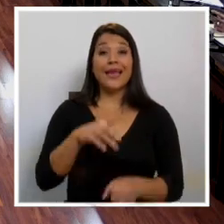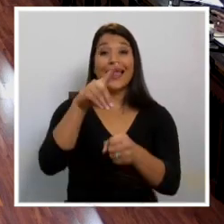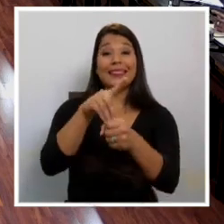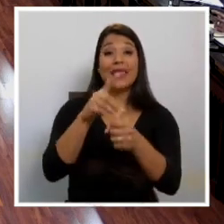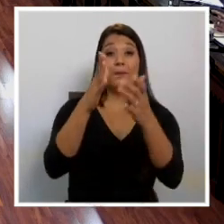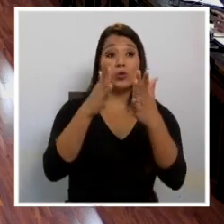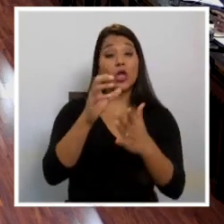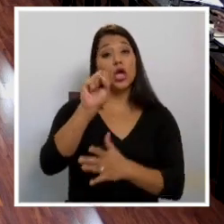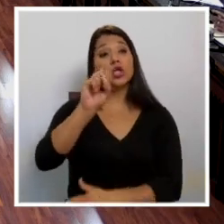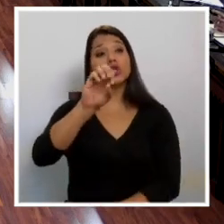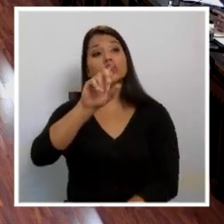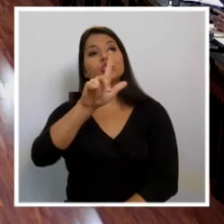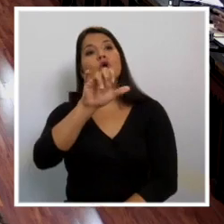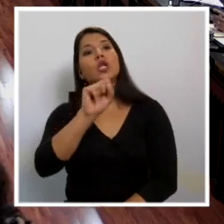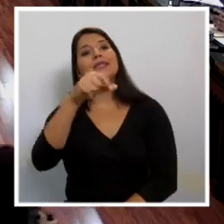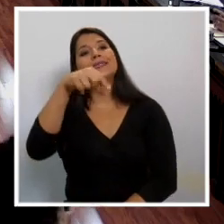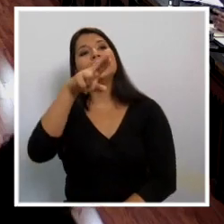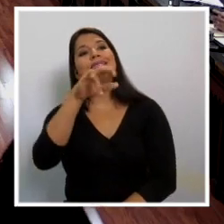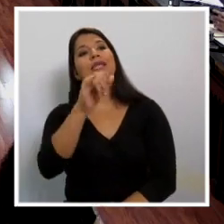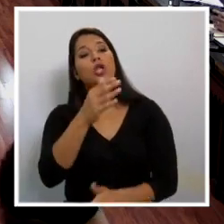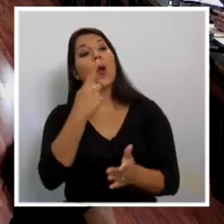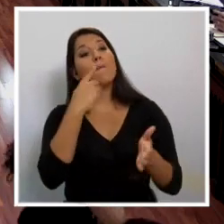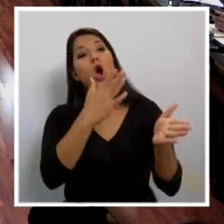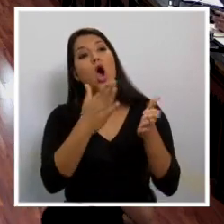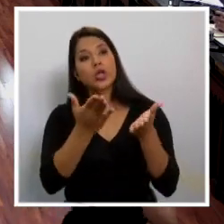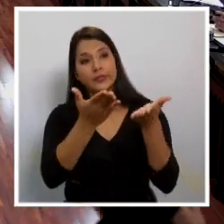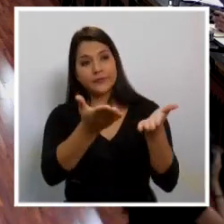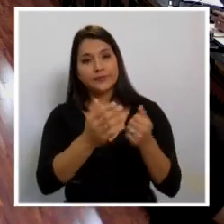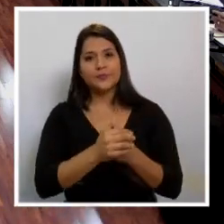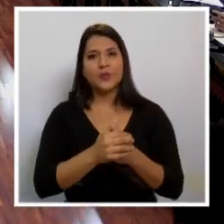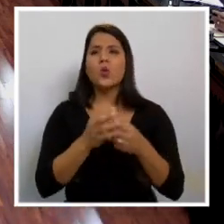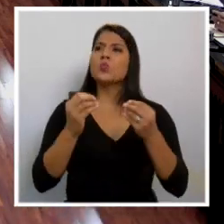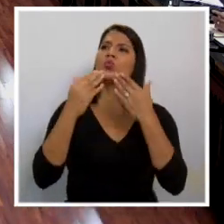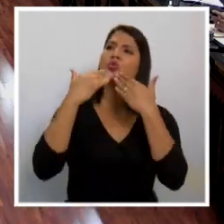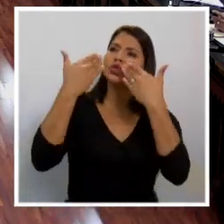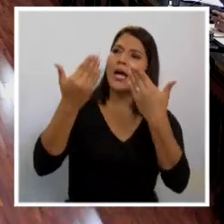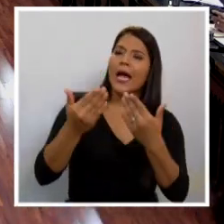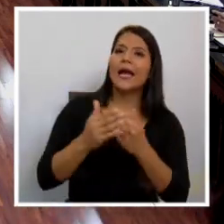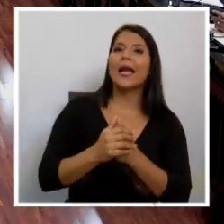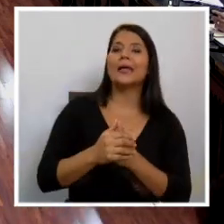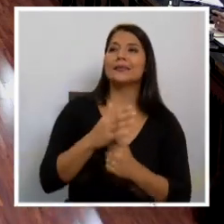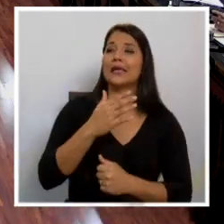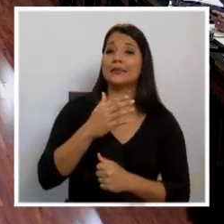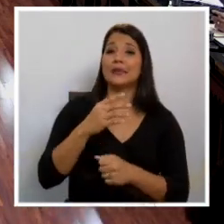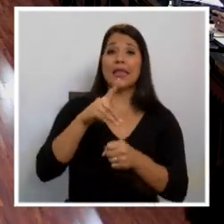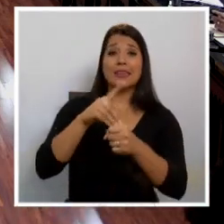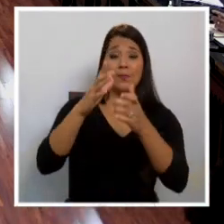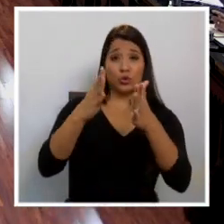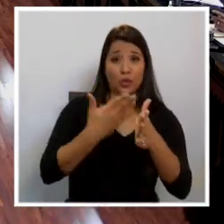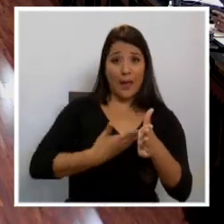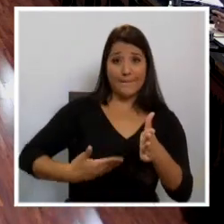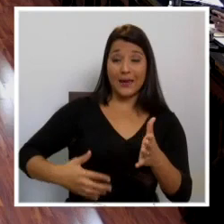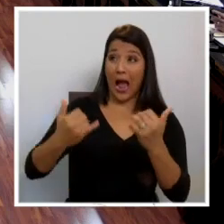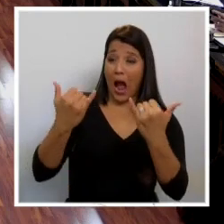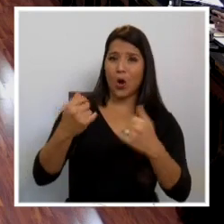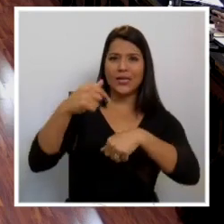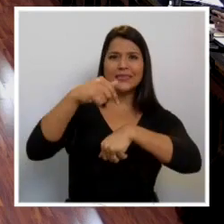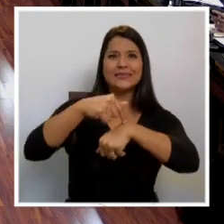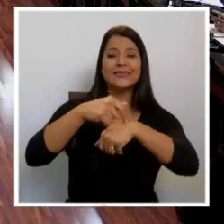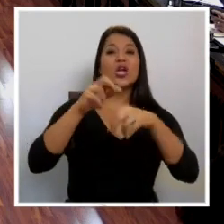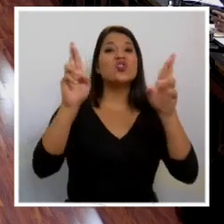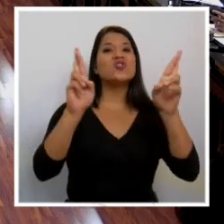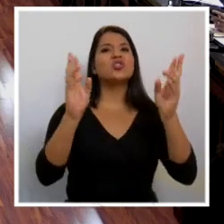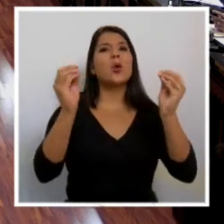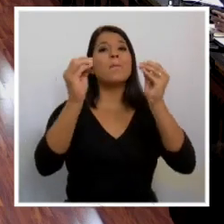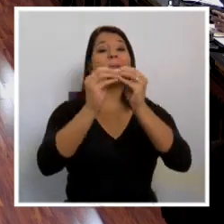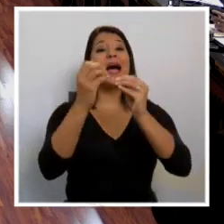Diputada Solís Quirós, por el orden, adelante. Muchas gracias, diputada presidente. Necesitamos en este momento un receso adicional